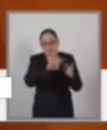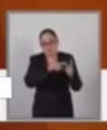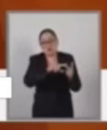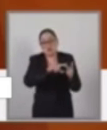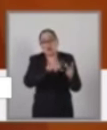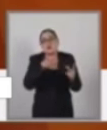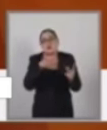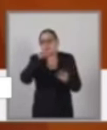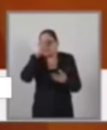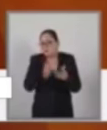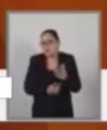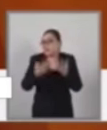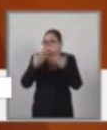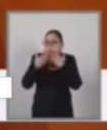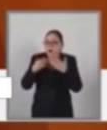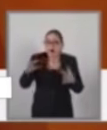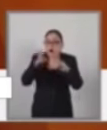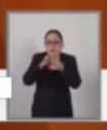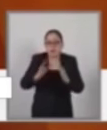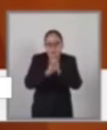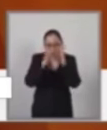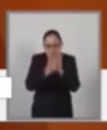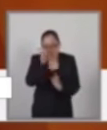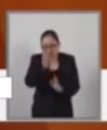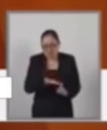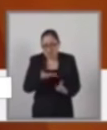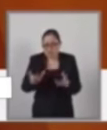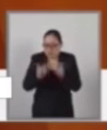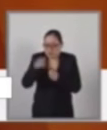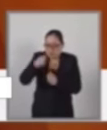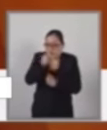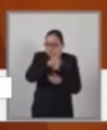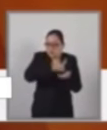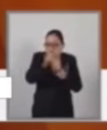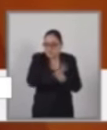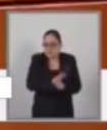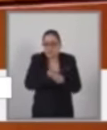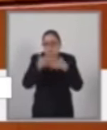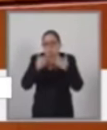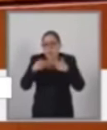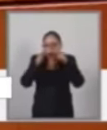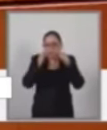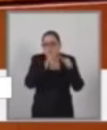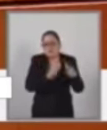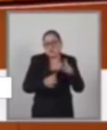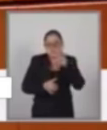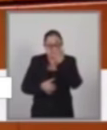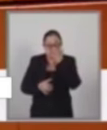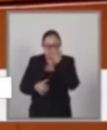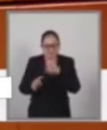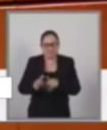país altamente agraviado por la corrupción y la impunidad. De verdad, nada tiene que ver el huachicoleo,